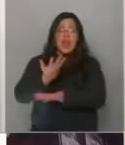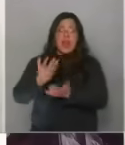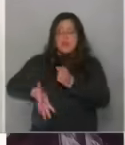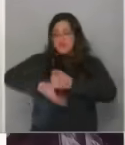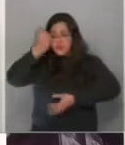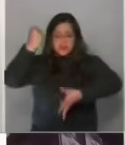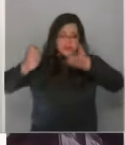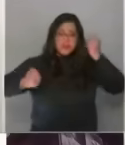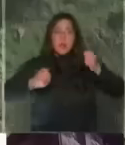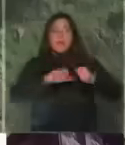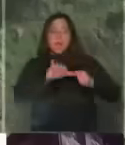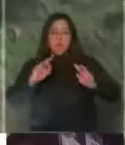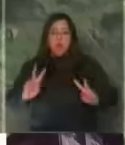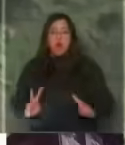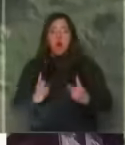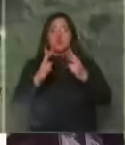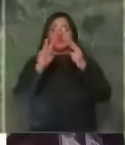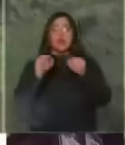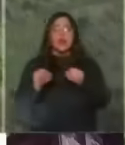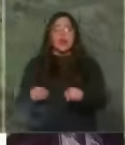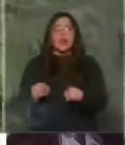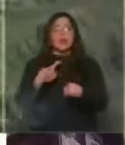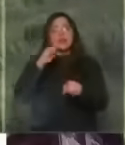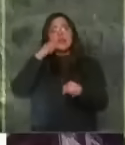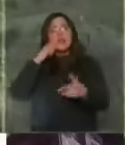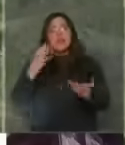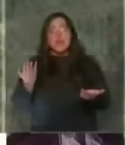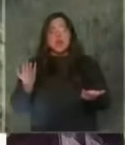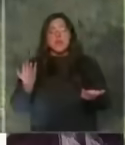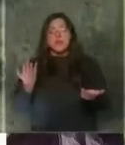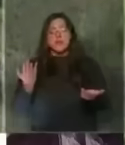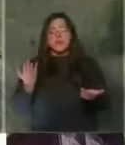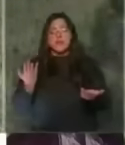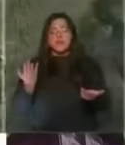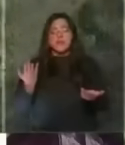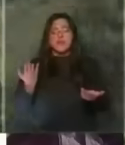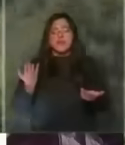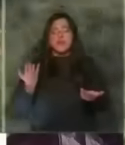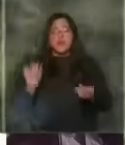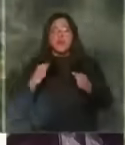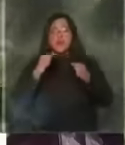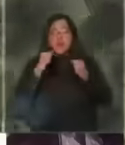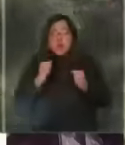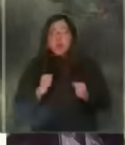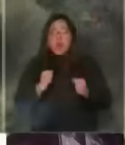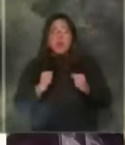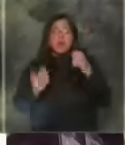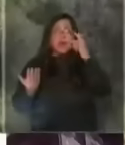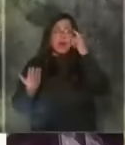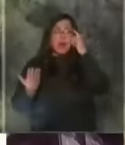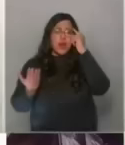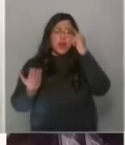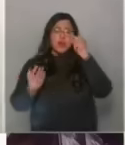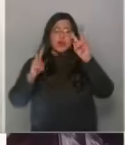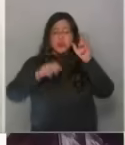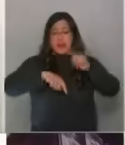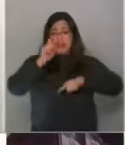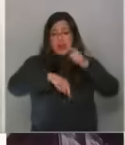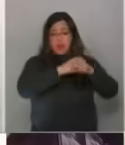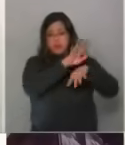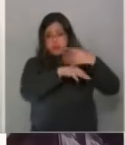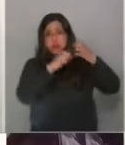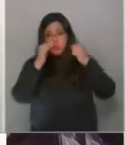etcétera abrir el terreno van a favorecer posibles rápidos posible desprendimiento de tierra sobre